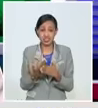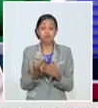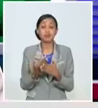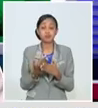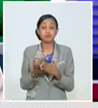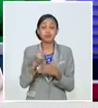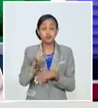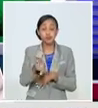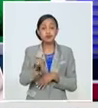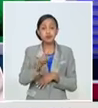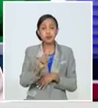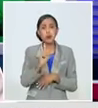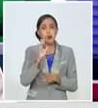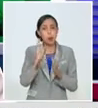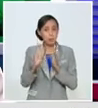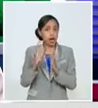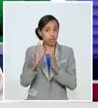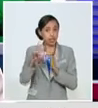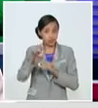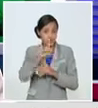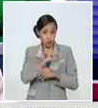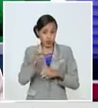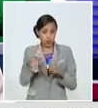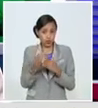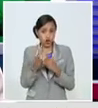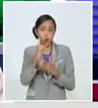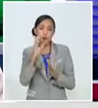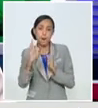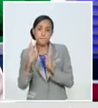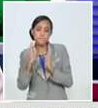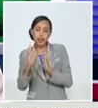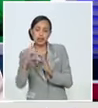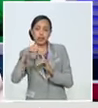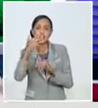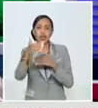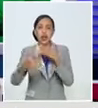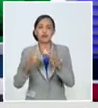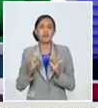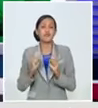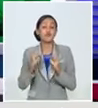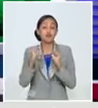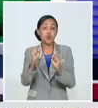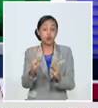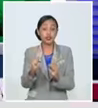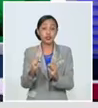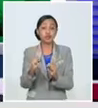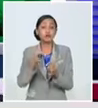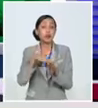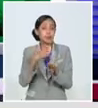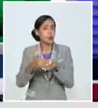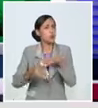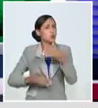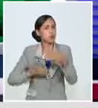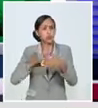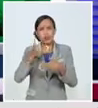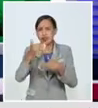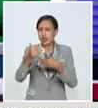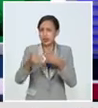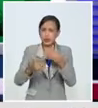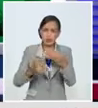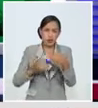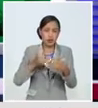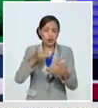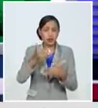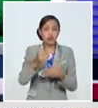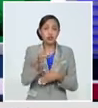una parte en terapia intensiva, y dadas las complicaciones que presentó